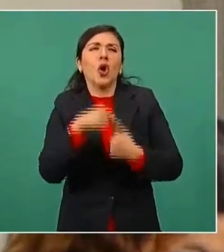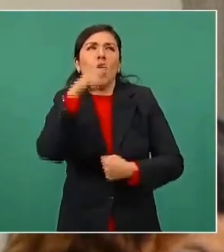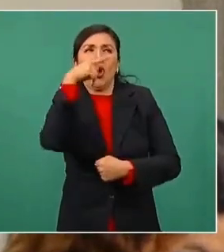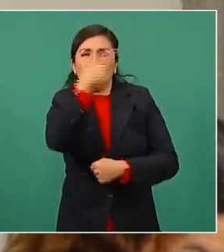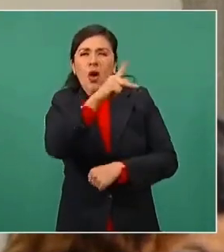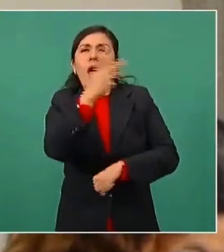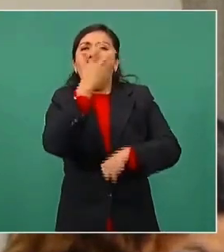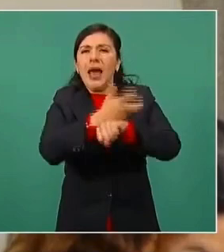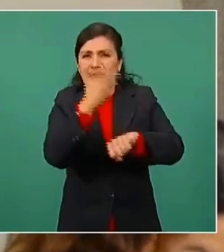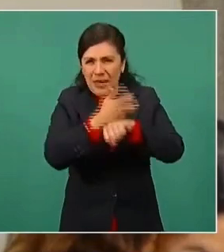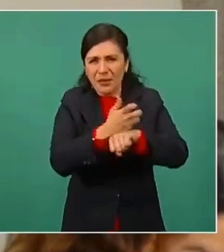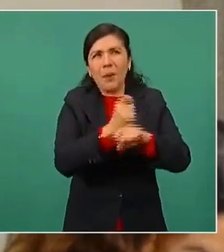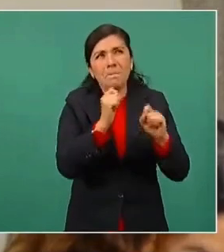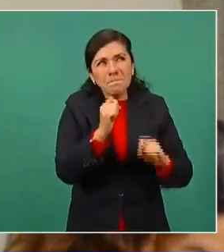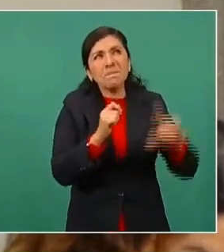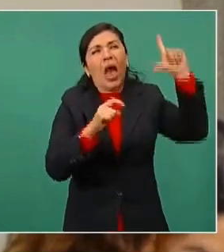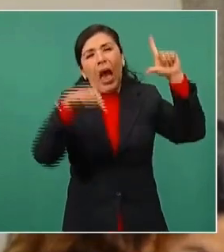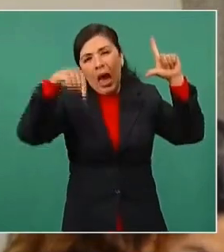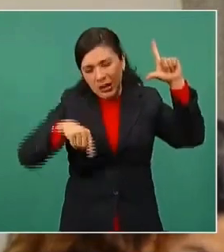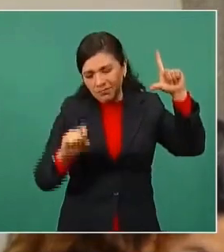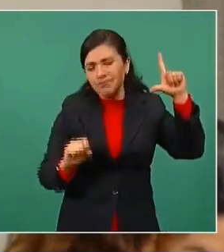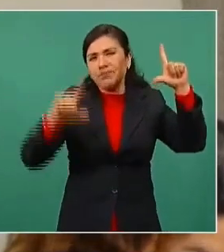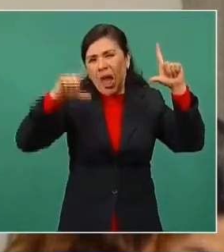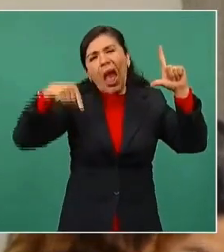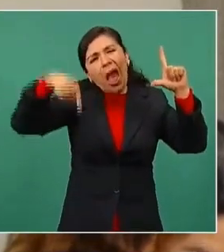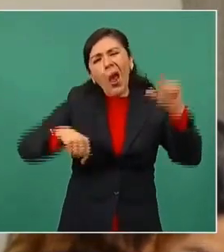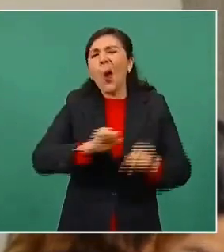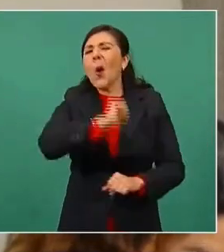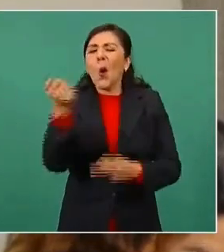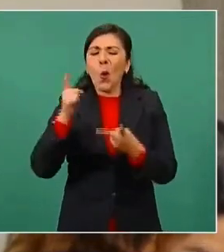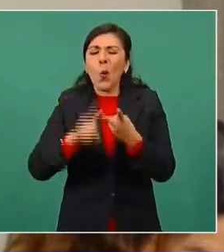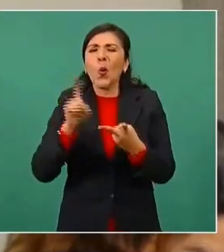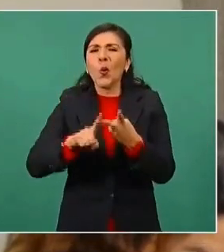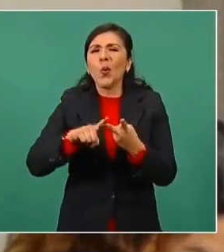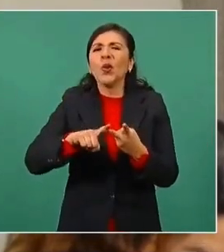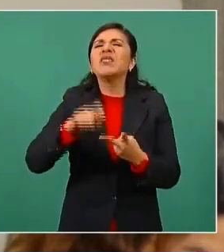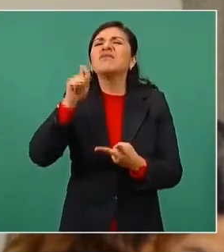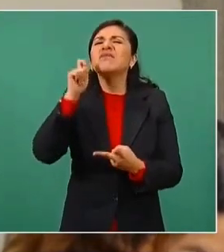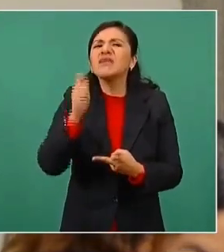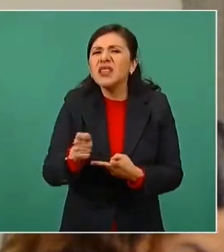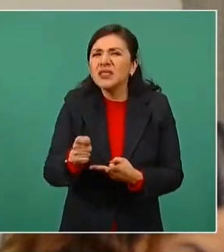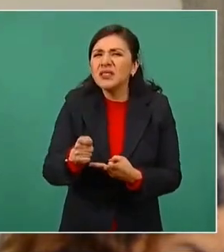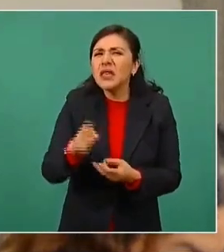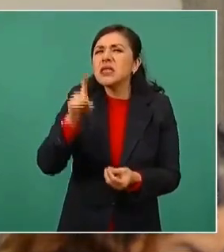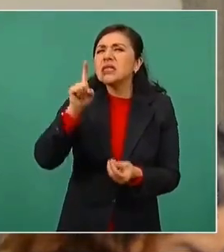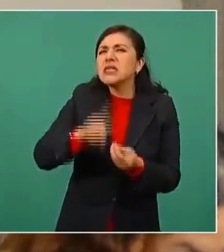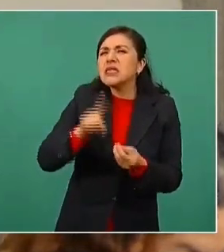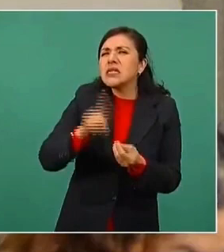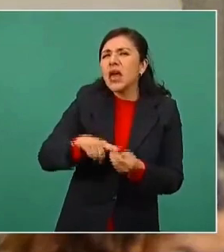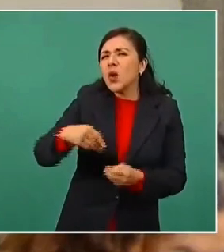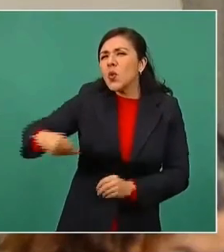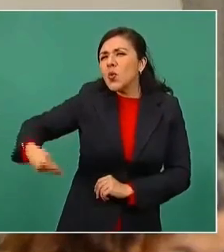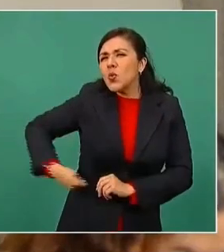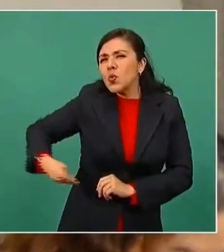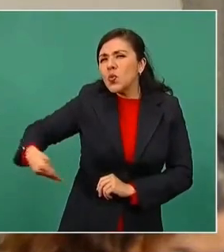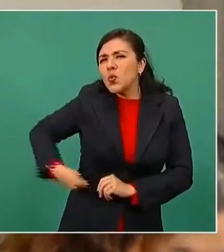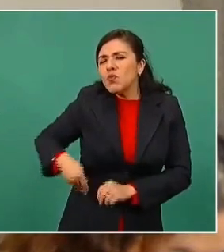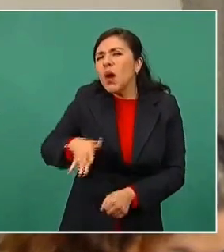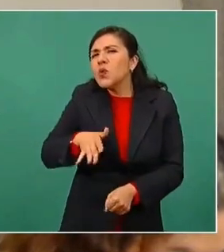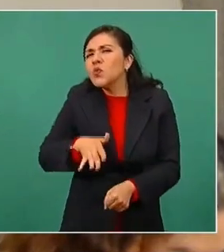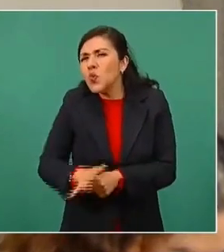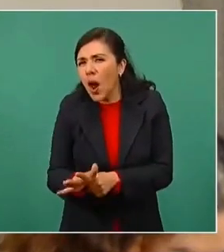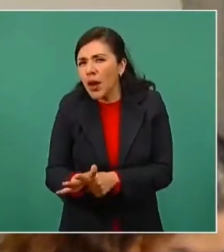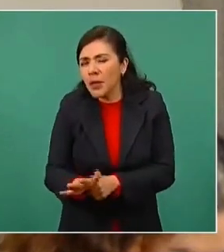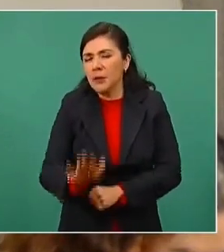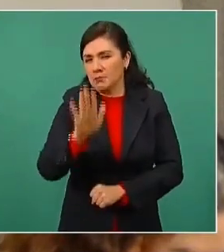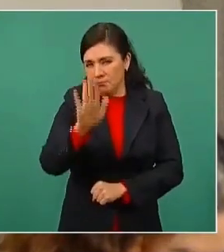inflacionario norteamericano que ya mencioné. ¿Cuál es ese factor o quiénes lo están generando? Presidente, pues